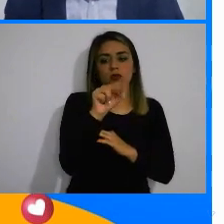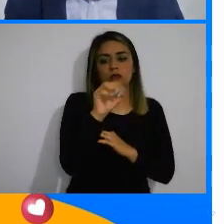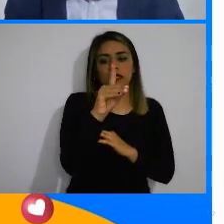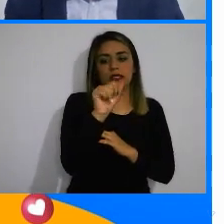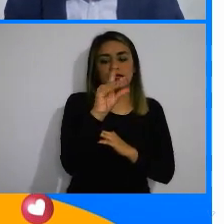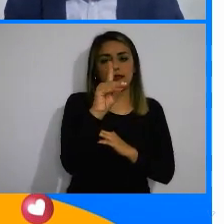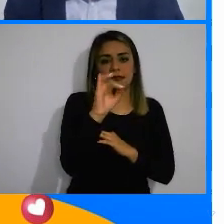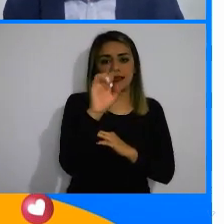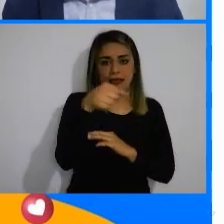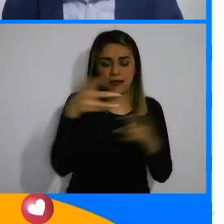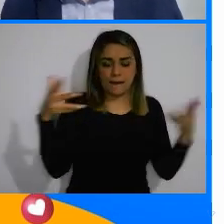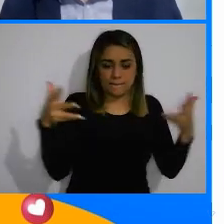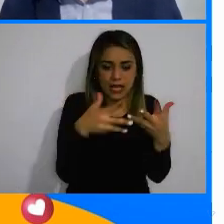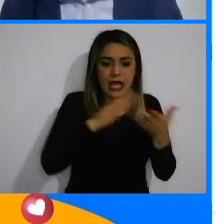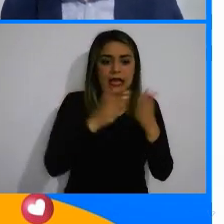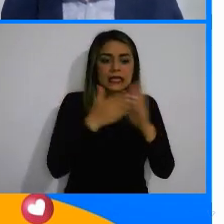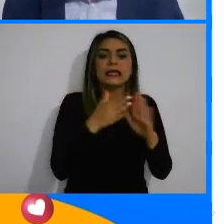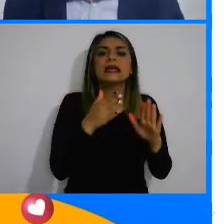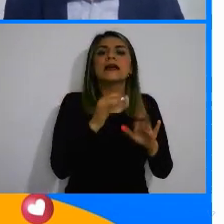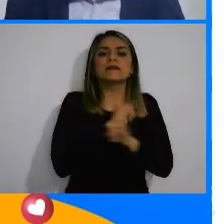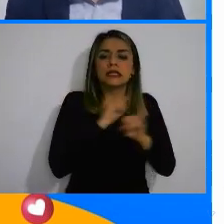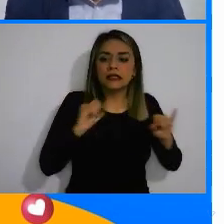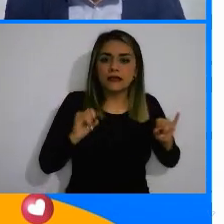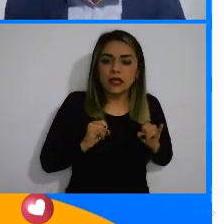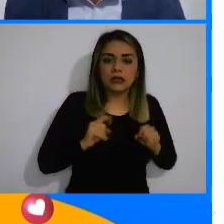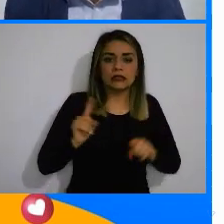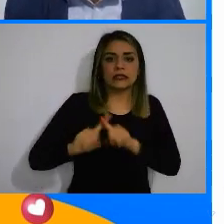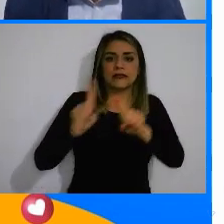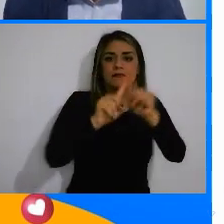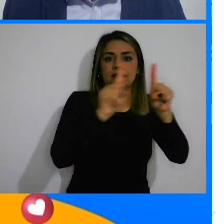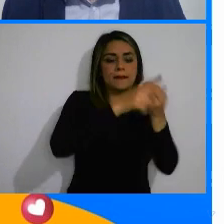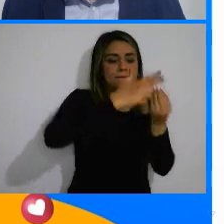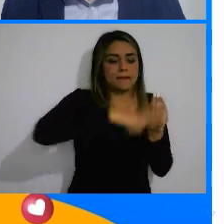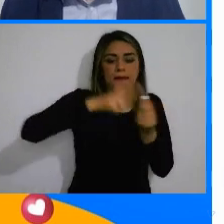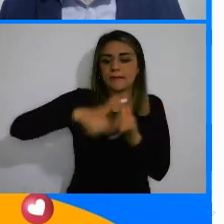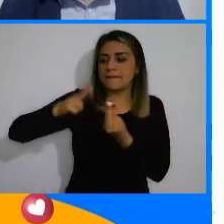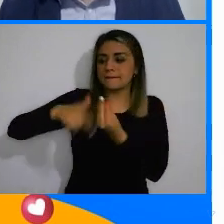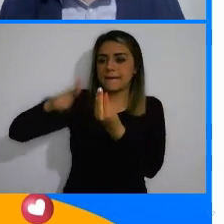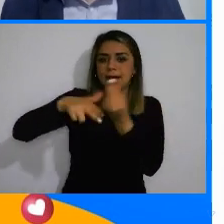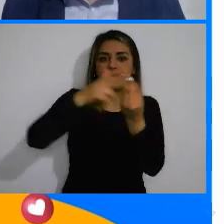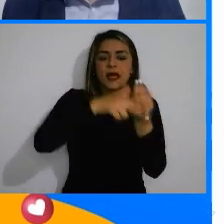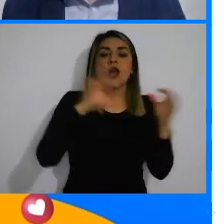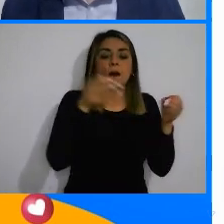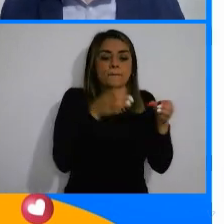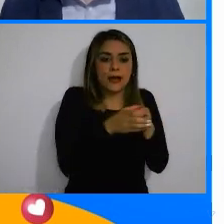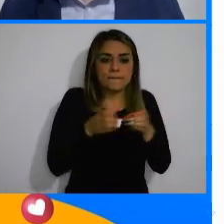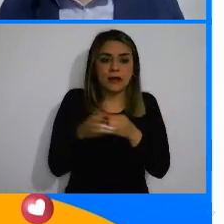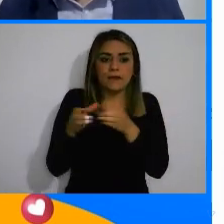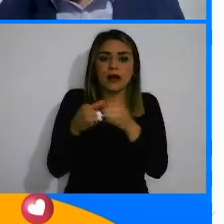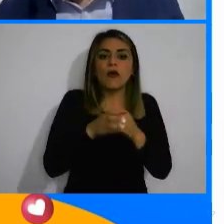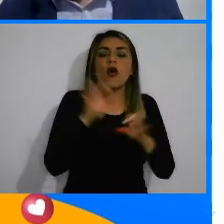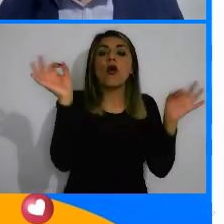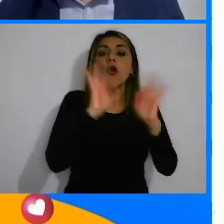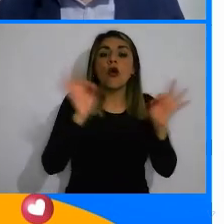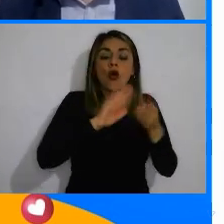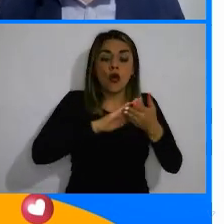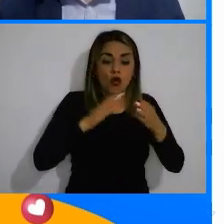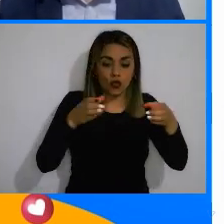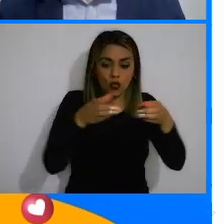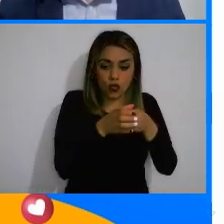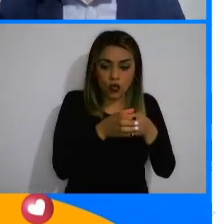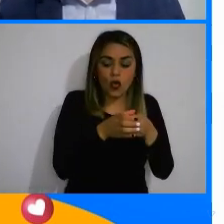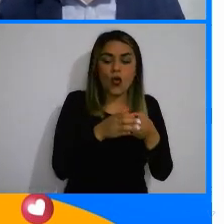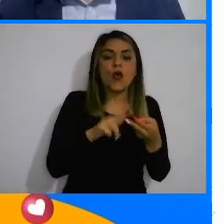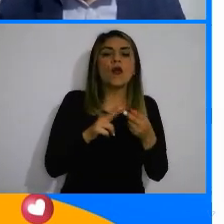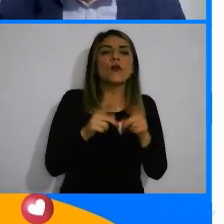define como conjunto de individuos de diferente especie, o podemos definir como a la comunidad